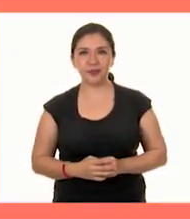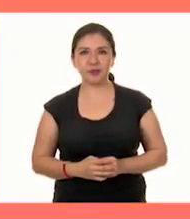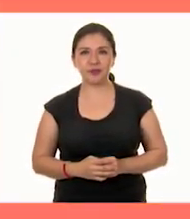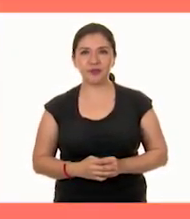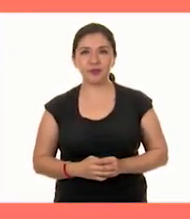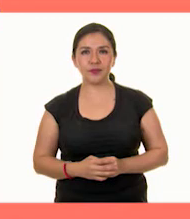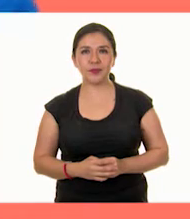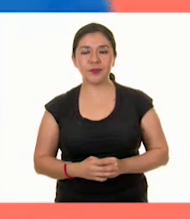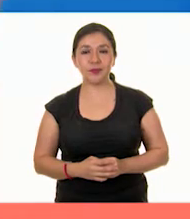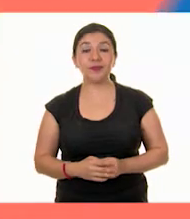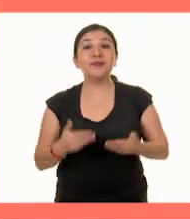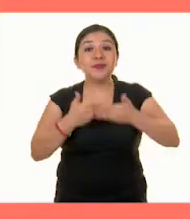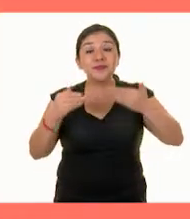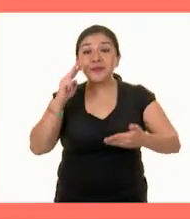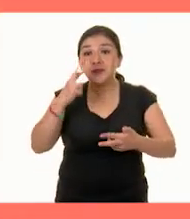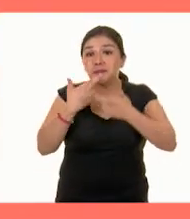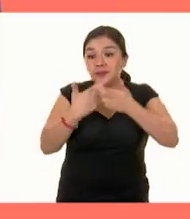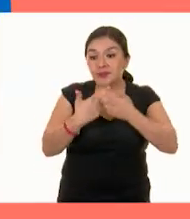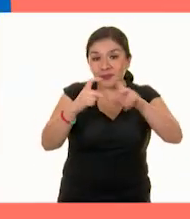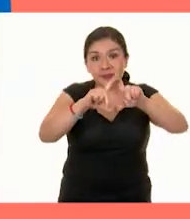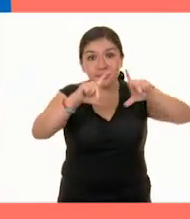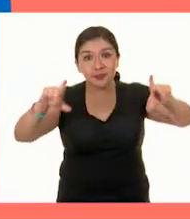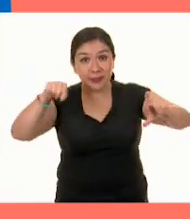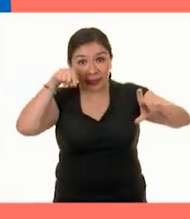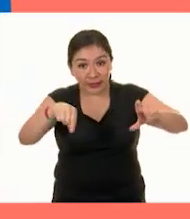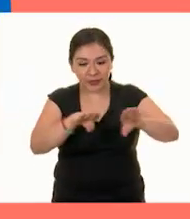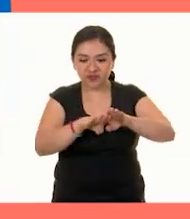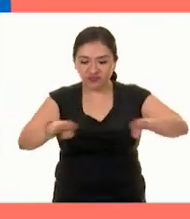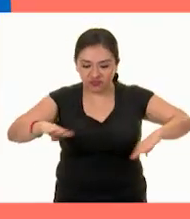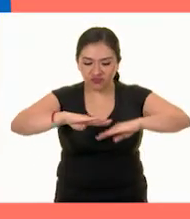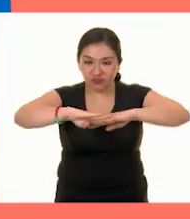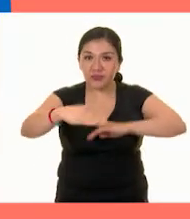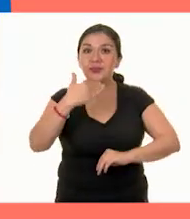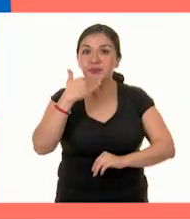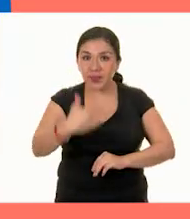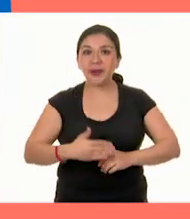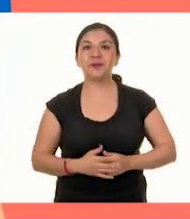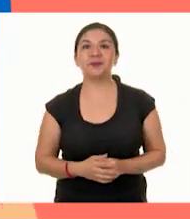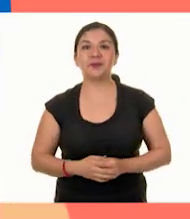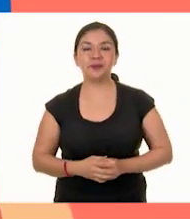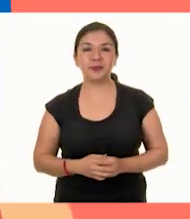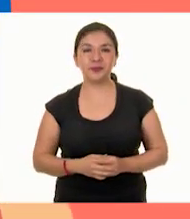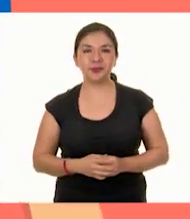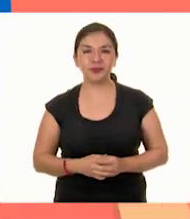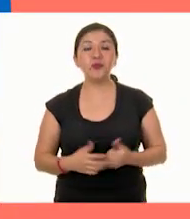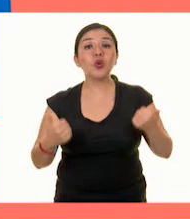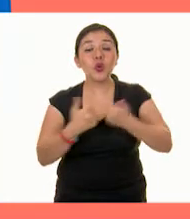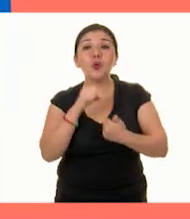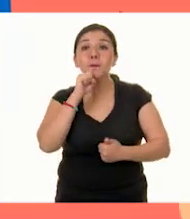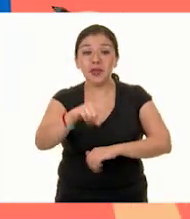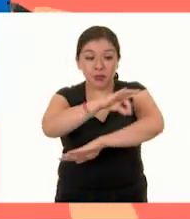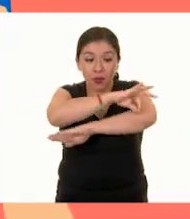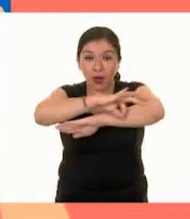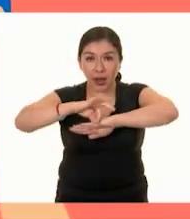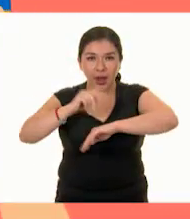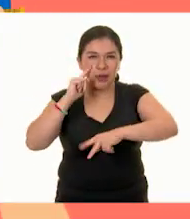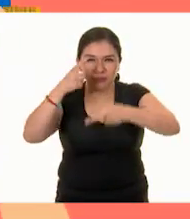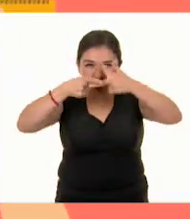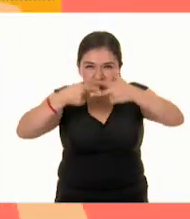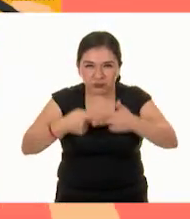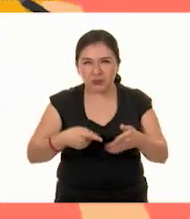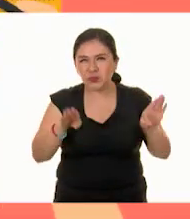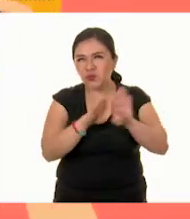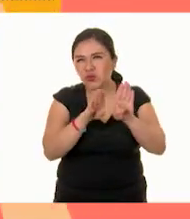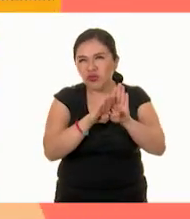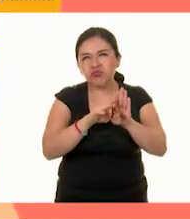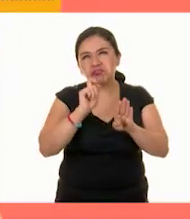5. Ahora tenemos un pequeño pedazo de playera. Estira a lo ancho y con ayuda de la regla, mide y marca con